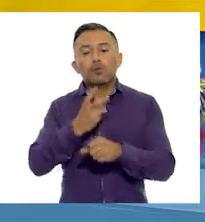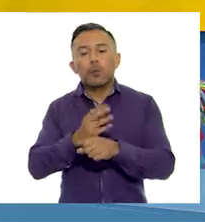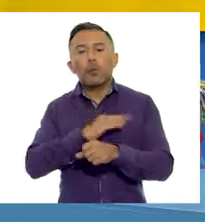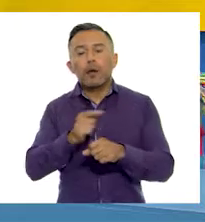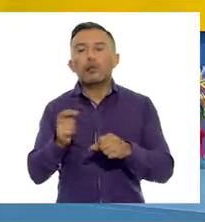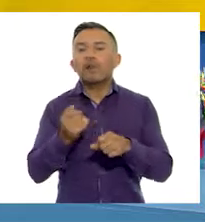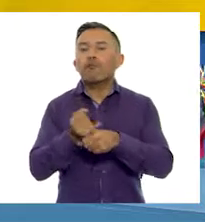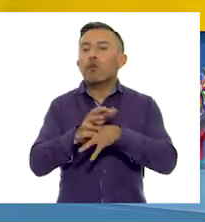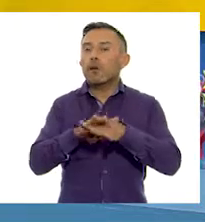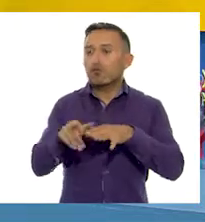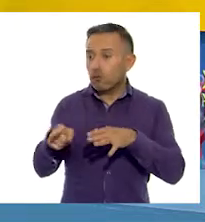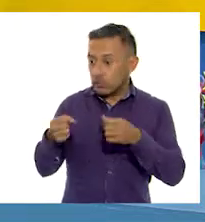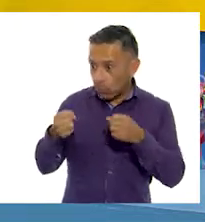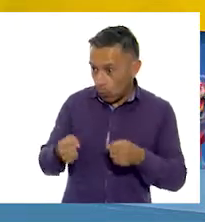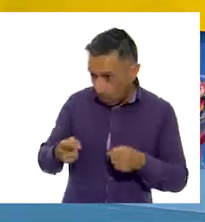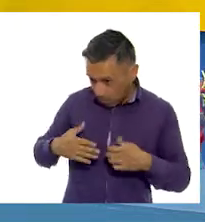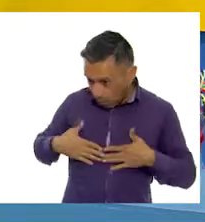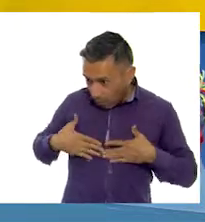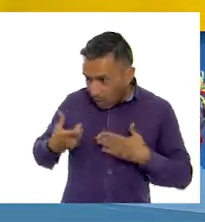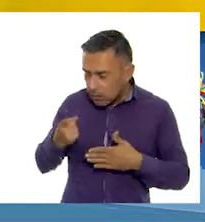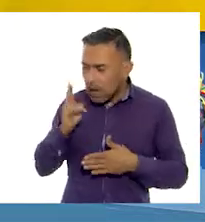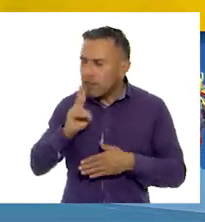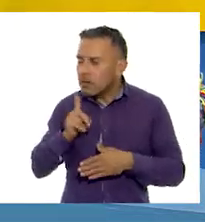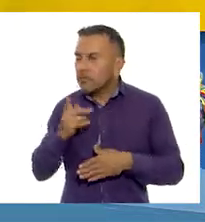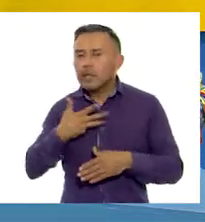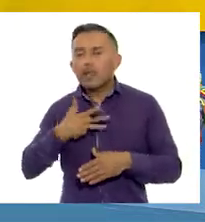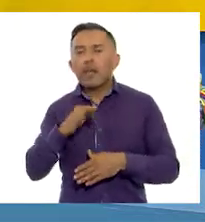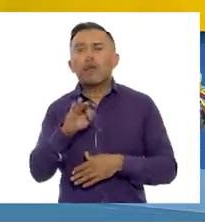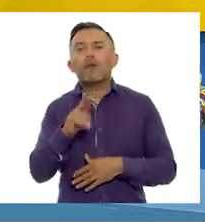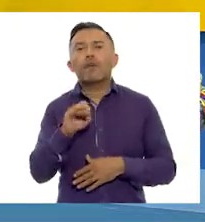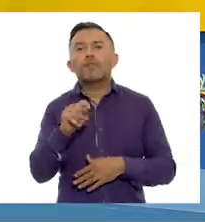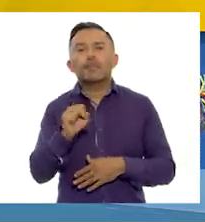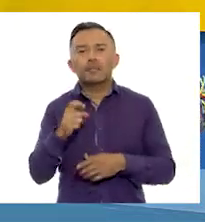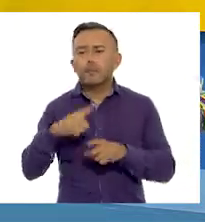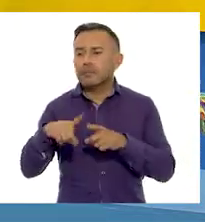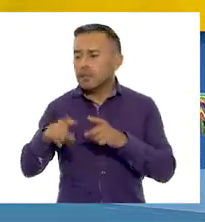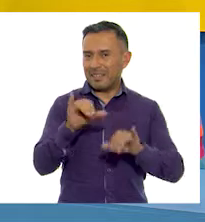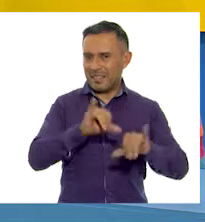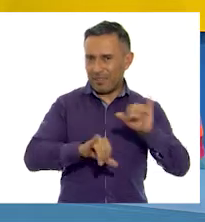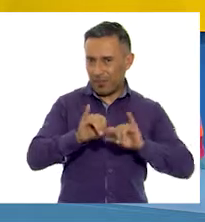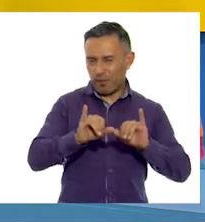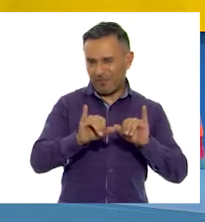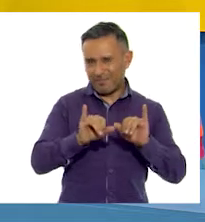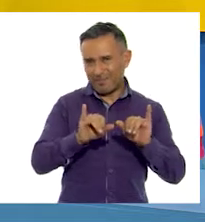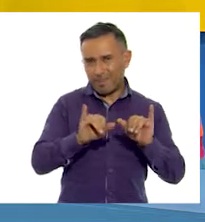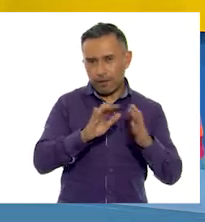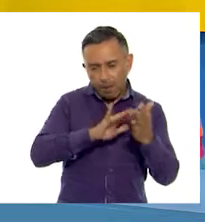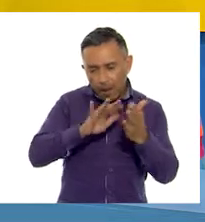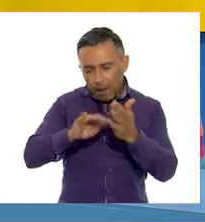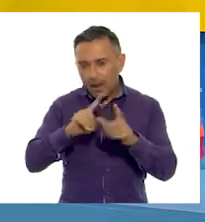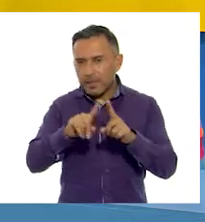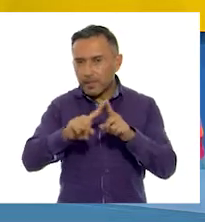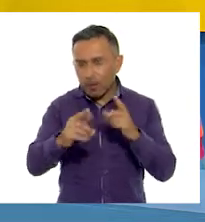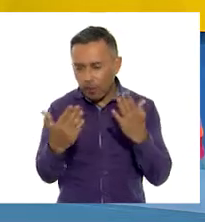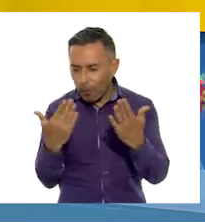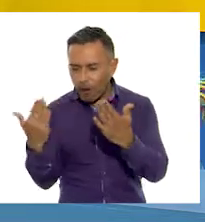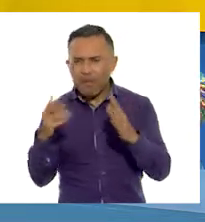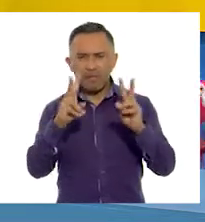Exactamente. Y bueno, entonces en este caso, ¿cuál sería la recomendación para todas las personas, maestro? Mira,